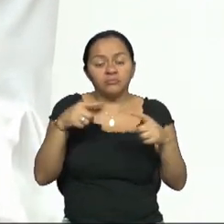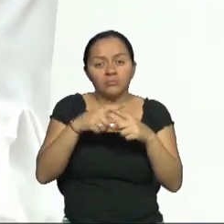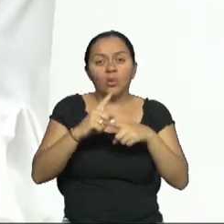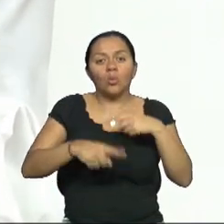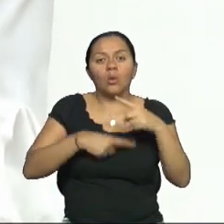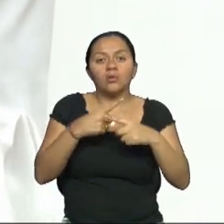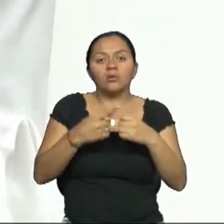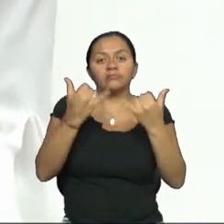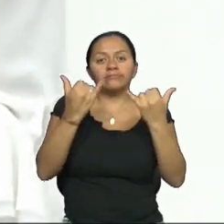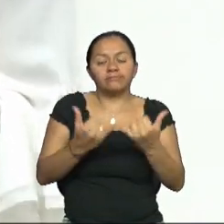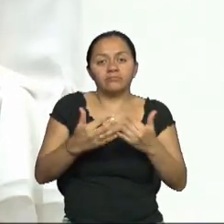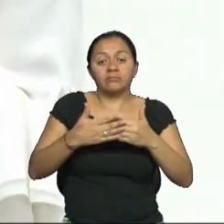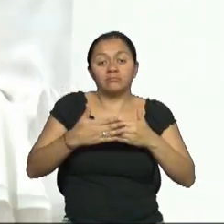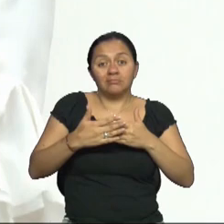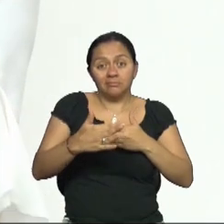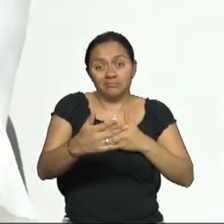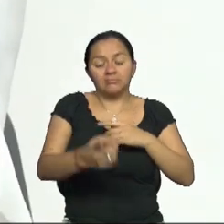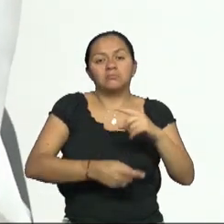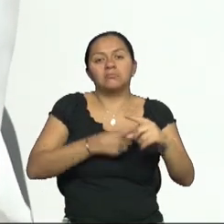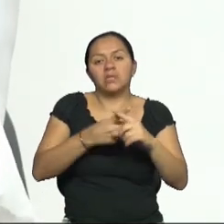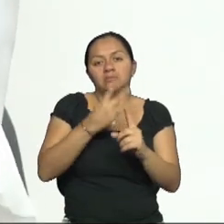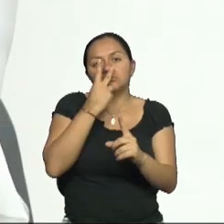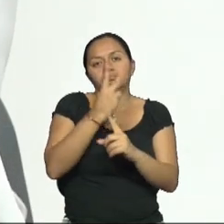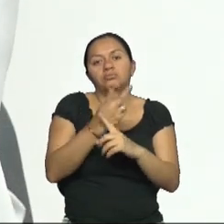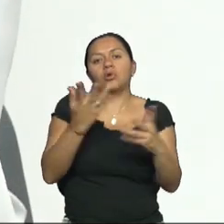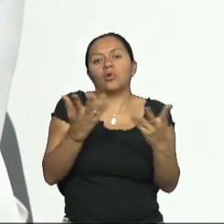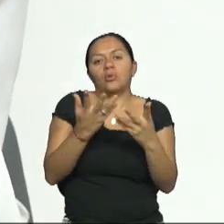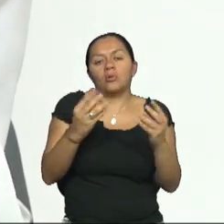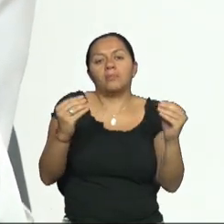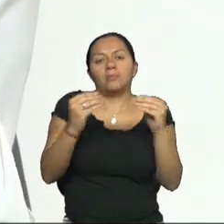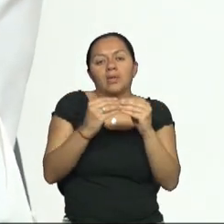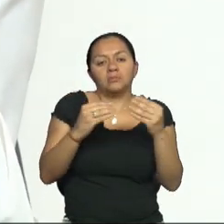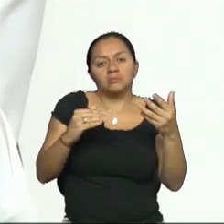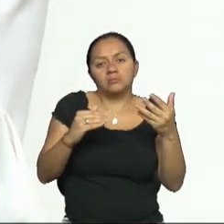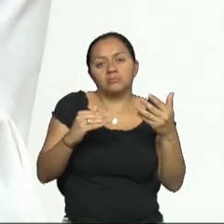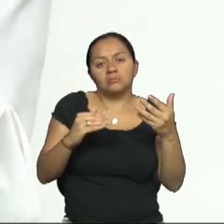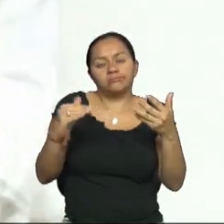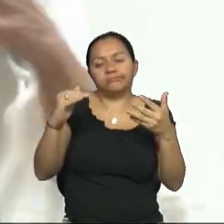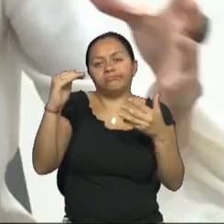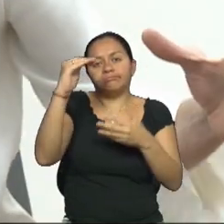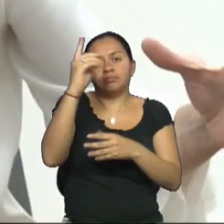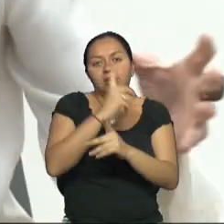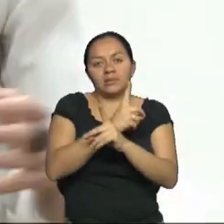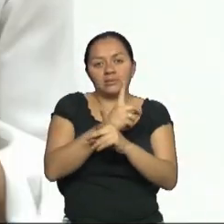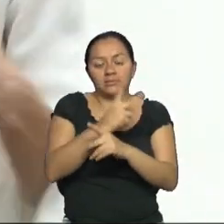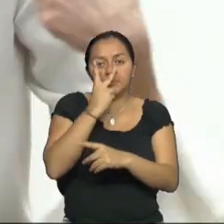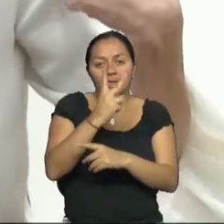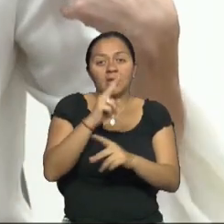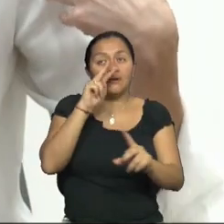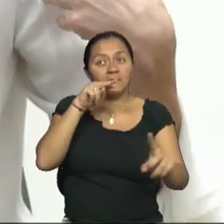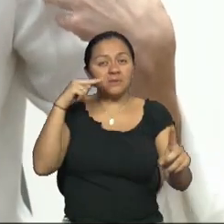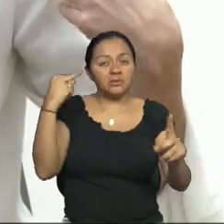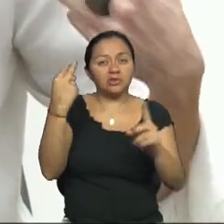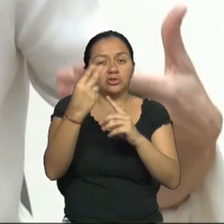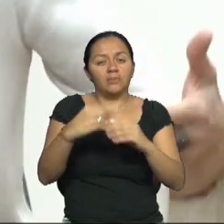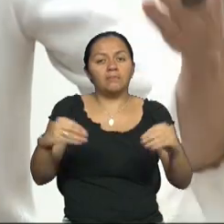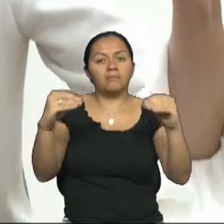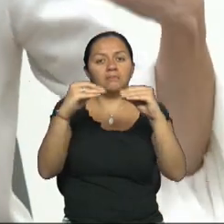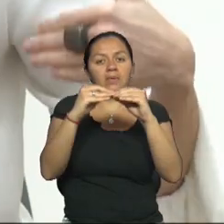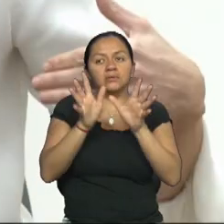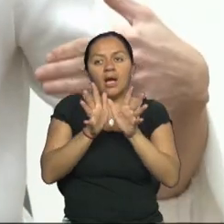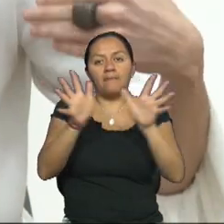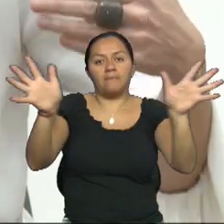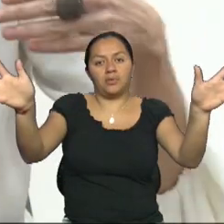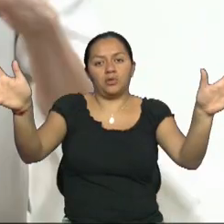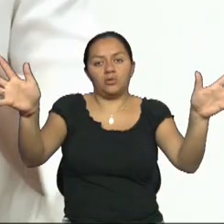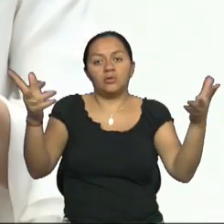que uno envejece también uno se mueve naturalmente hacia los niveles más altos de discapacidad. Es una visión mucho más universal y mucho